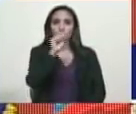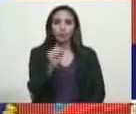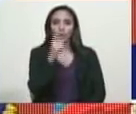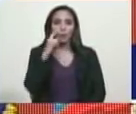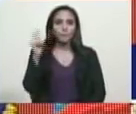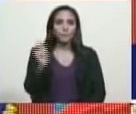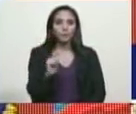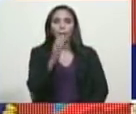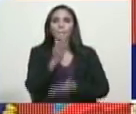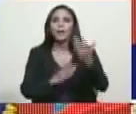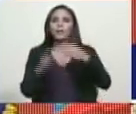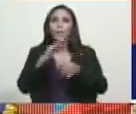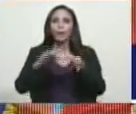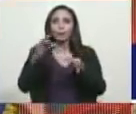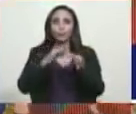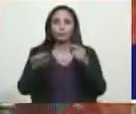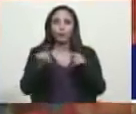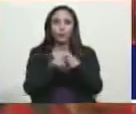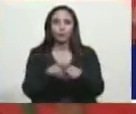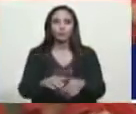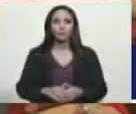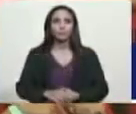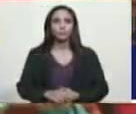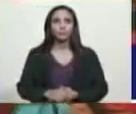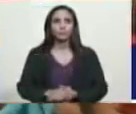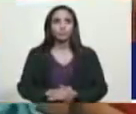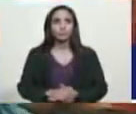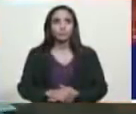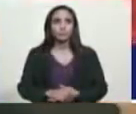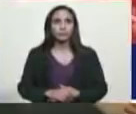medio petro.